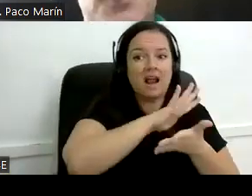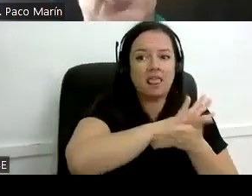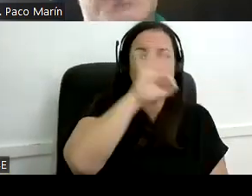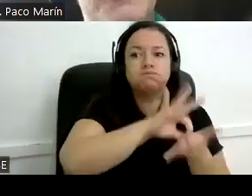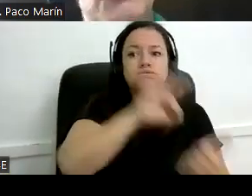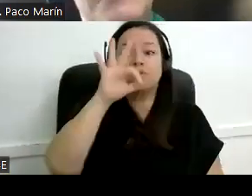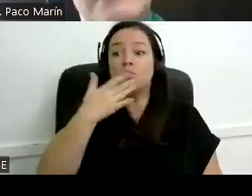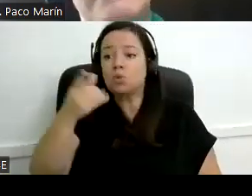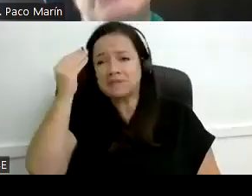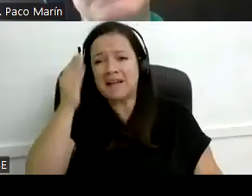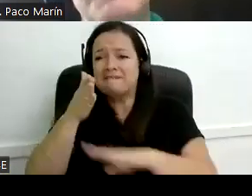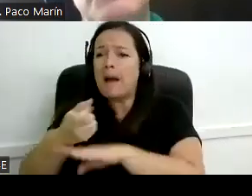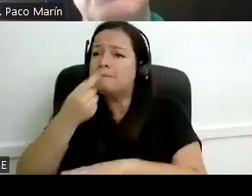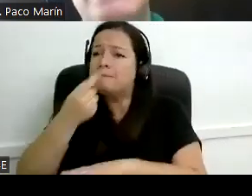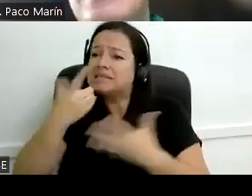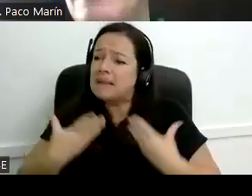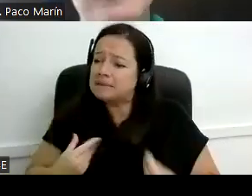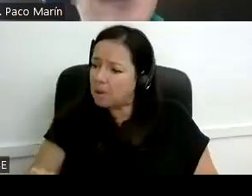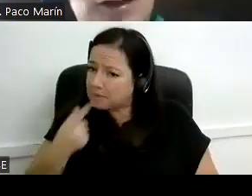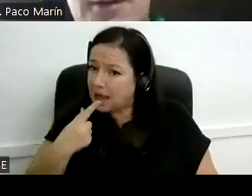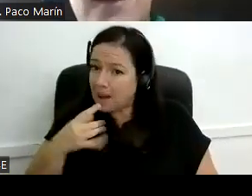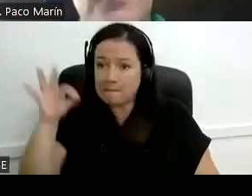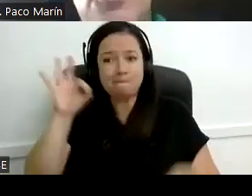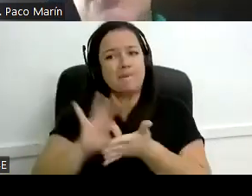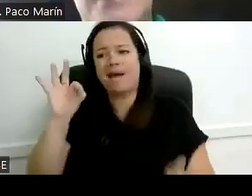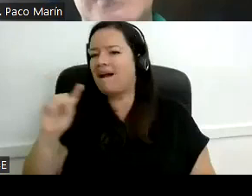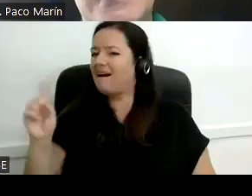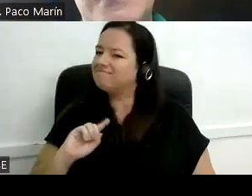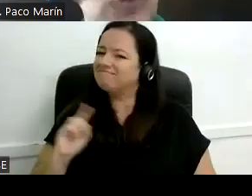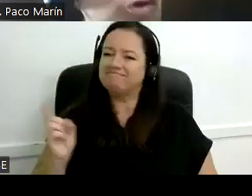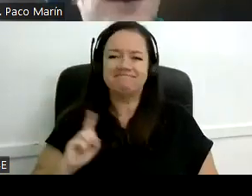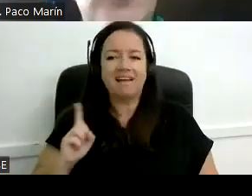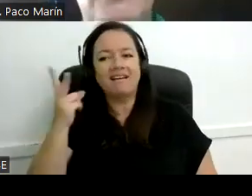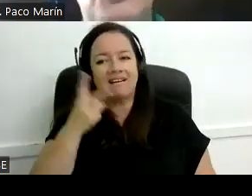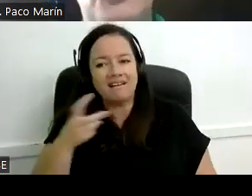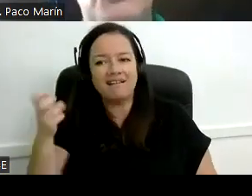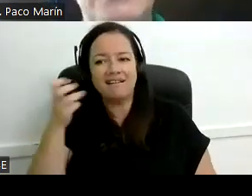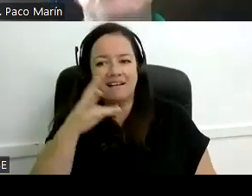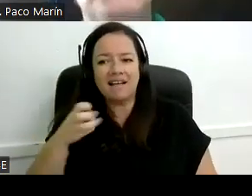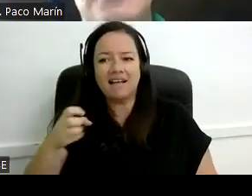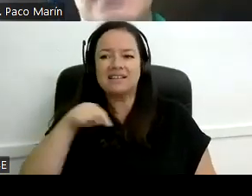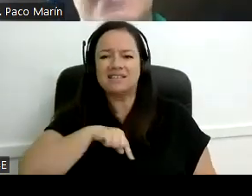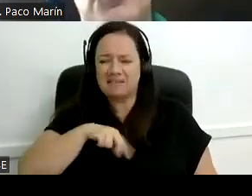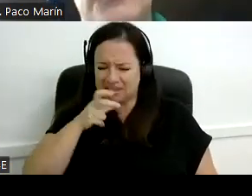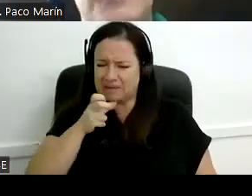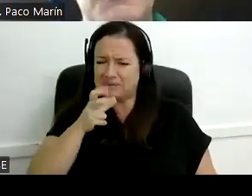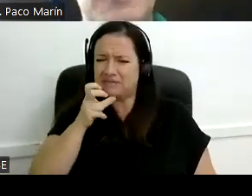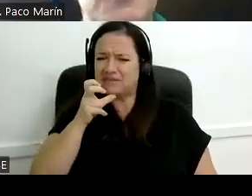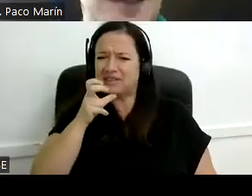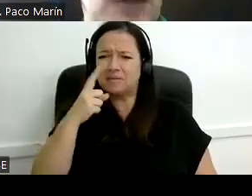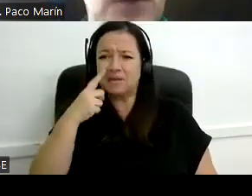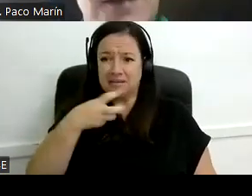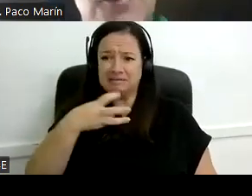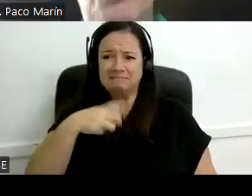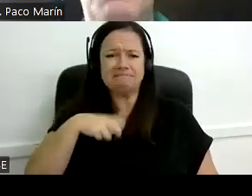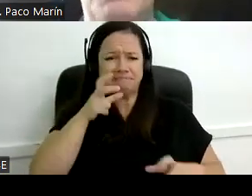la persona. Aquella persona a la que le das un antidepresivo, hace decirle que no va a notar nada, solo va a notar efectos secundarios las 2 o 3 primeras